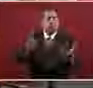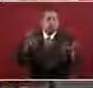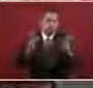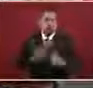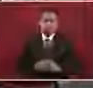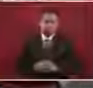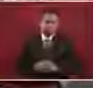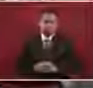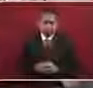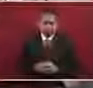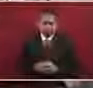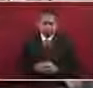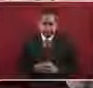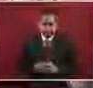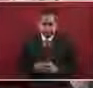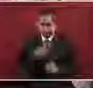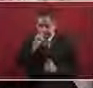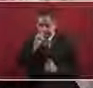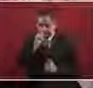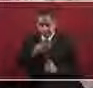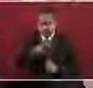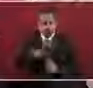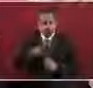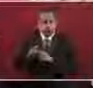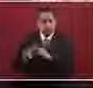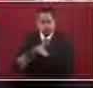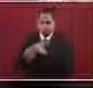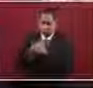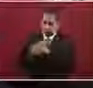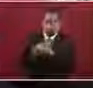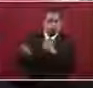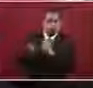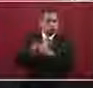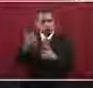además con argumentos,